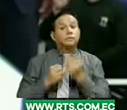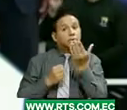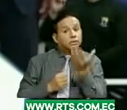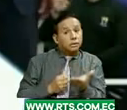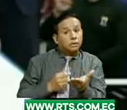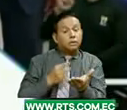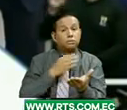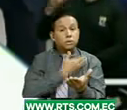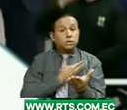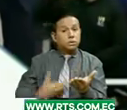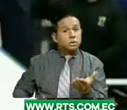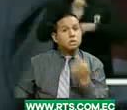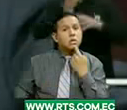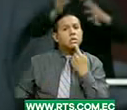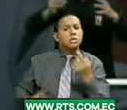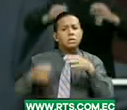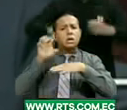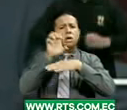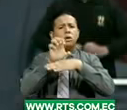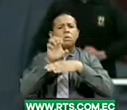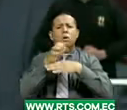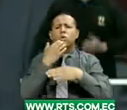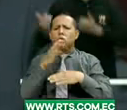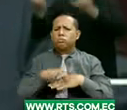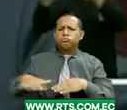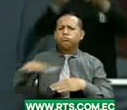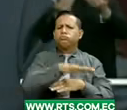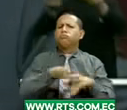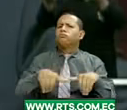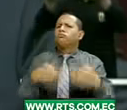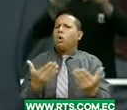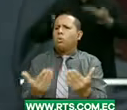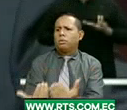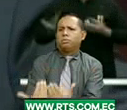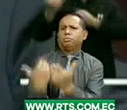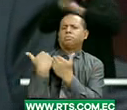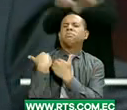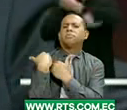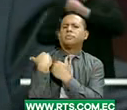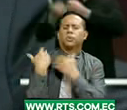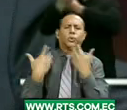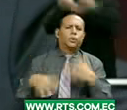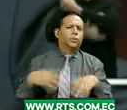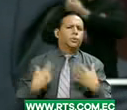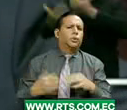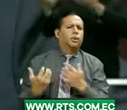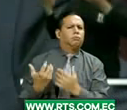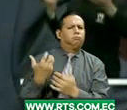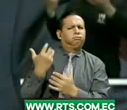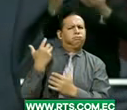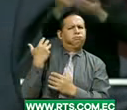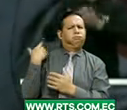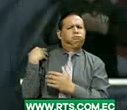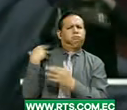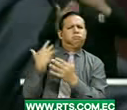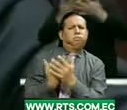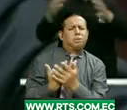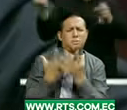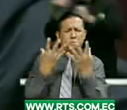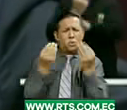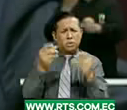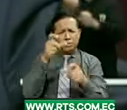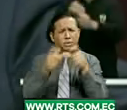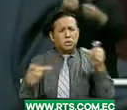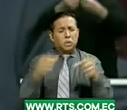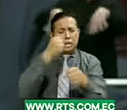las que se encuentra el país. Recibimos un país con históricos niveles de desempleo, un